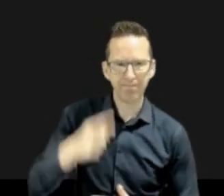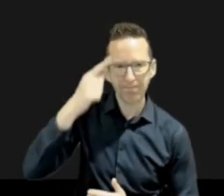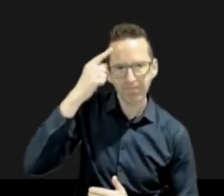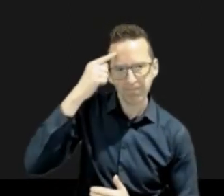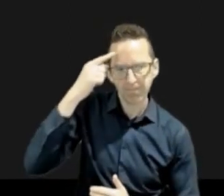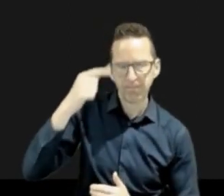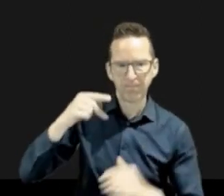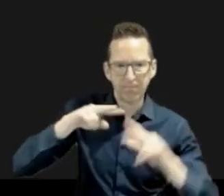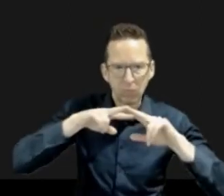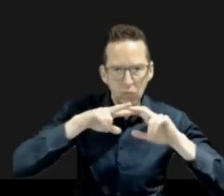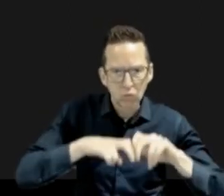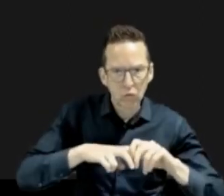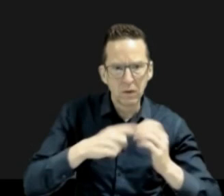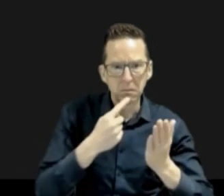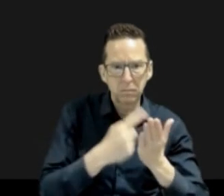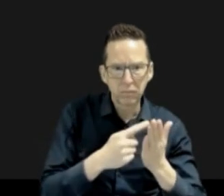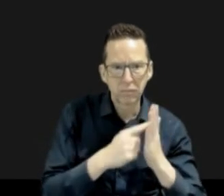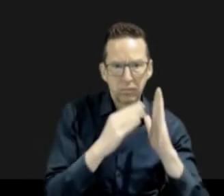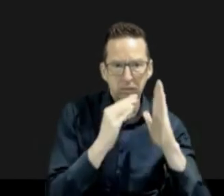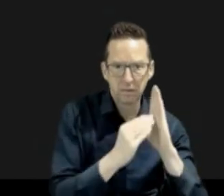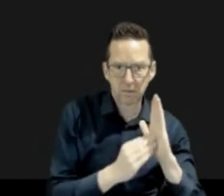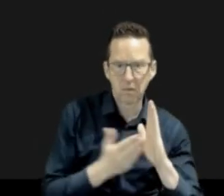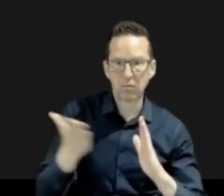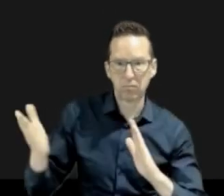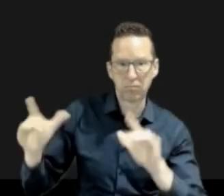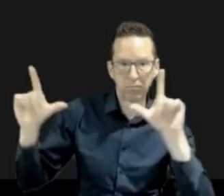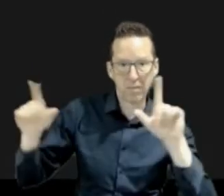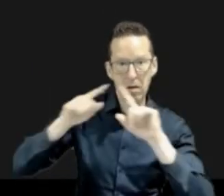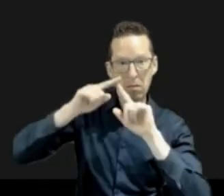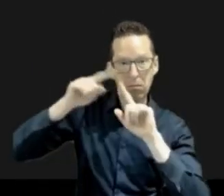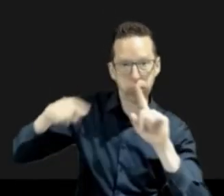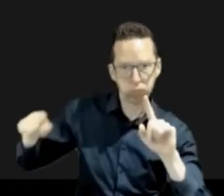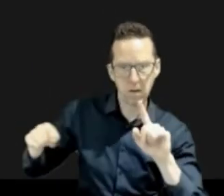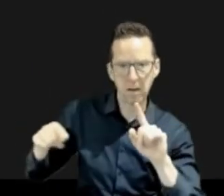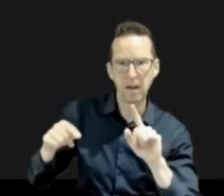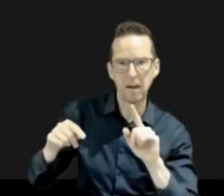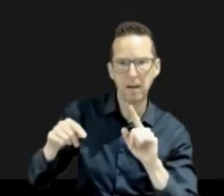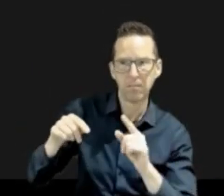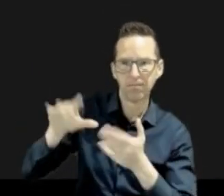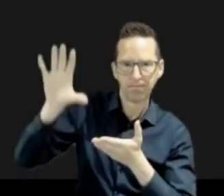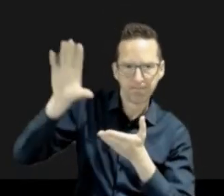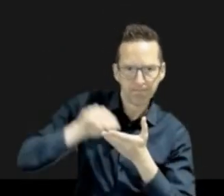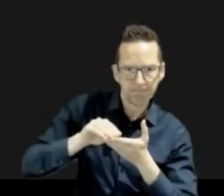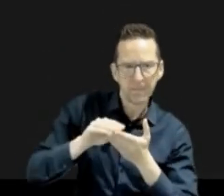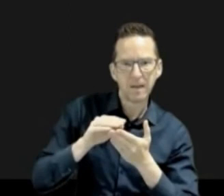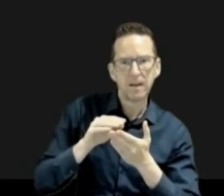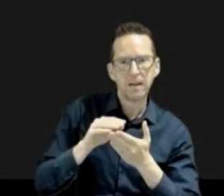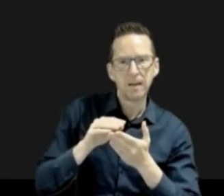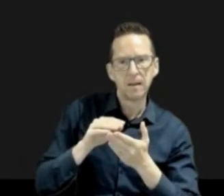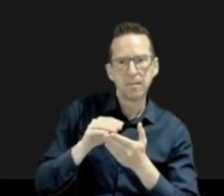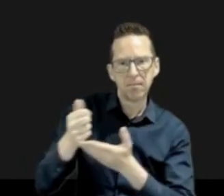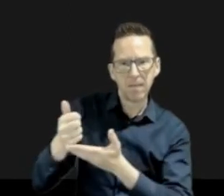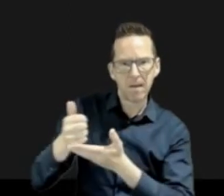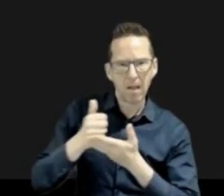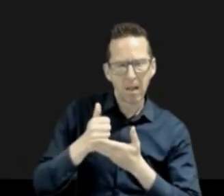rayos para hacer alertas tempranas y este dispositivo presento